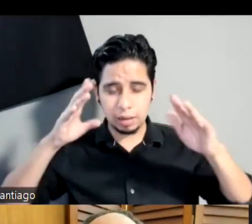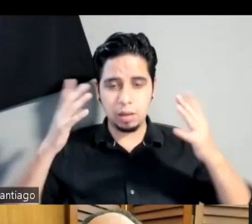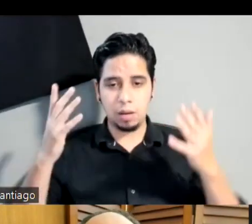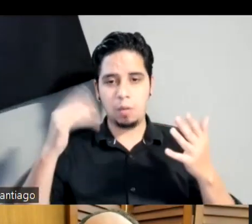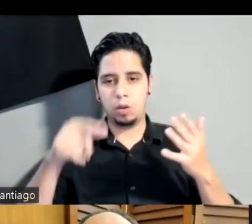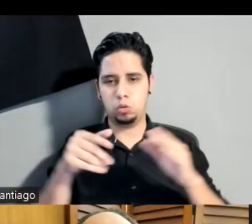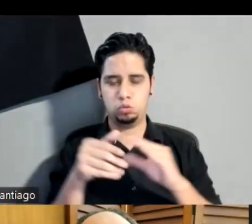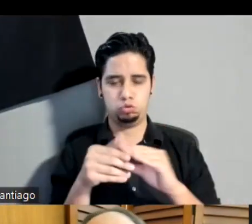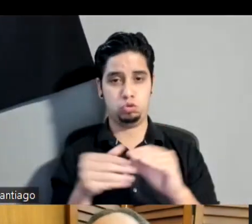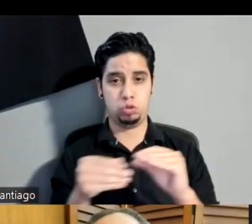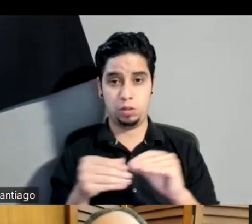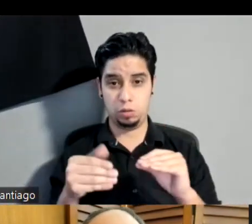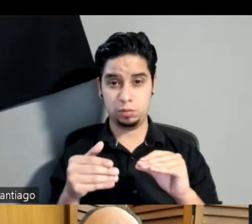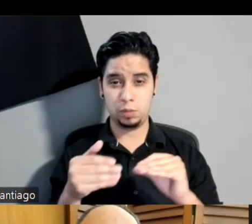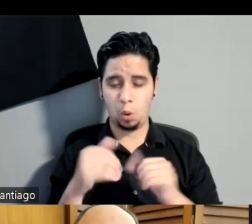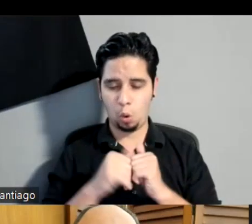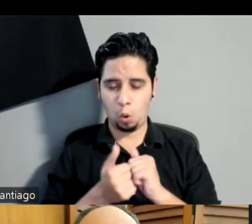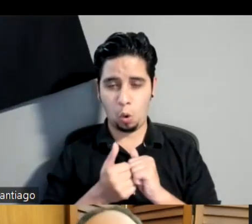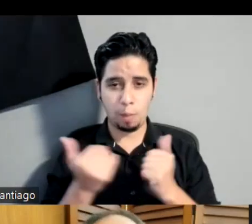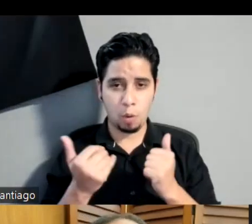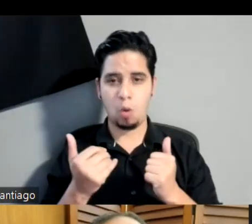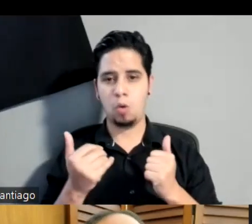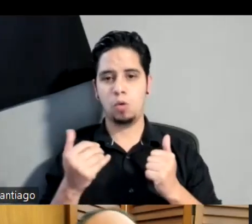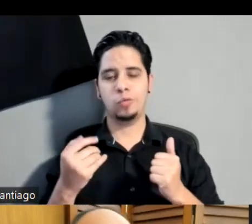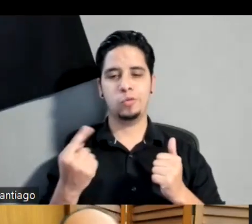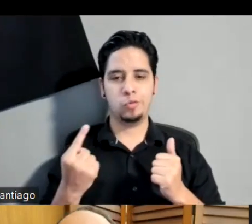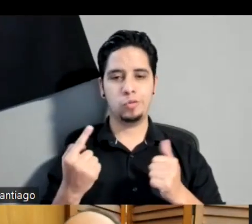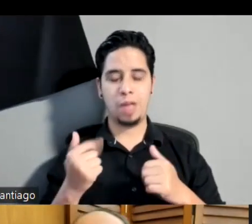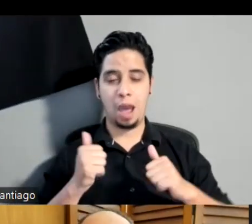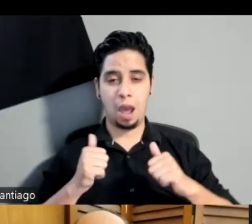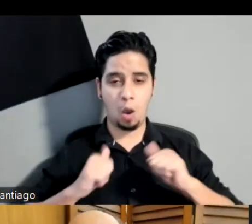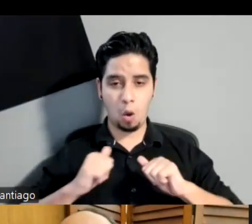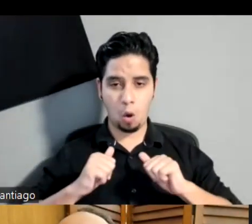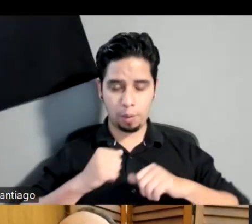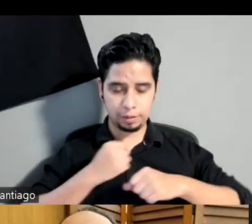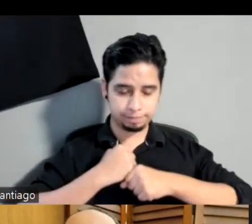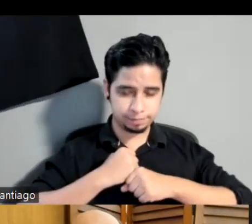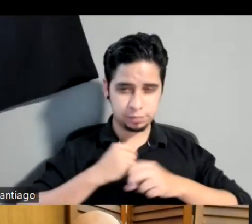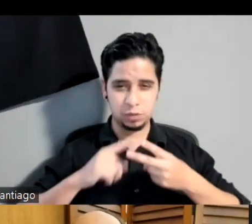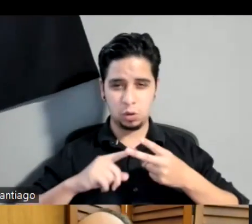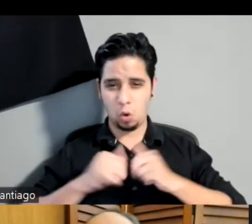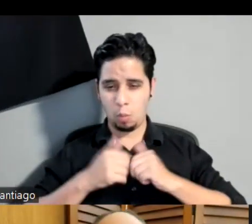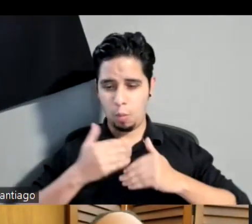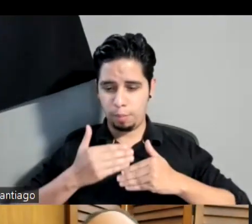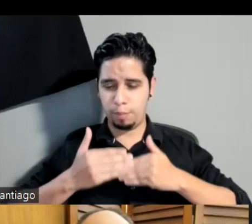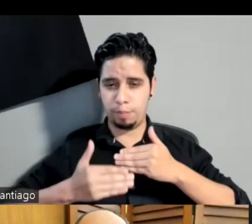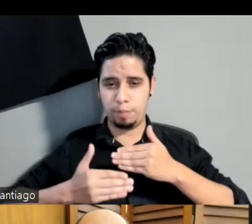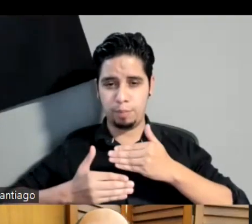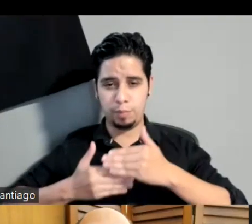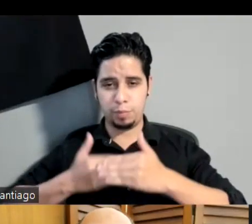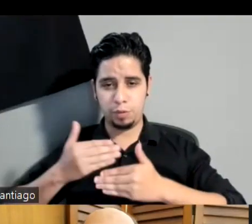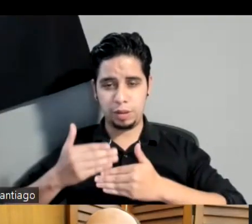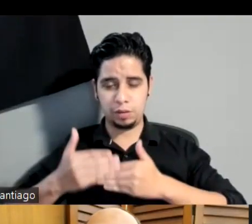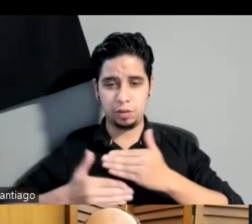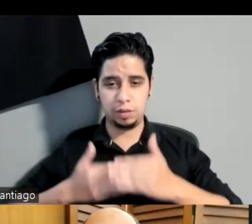estado comunicando de cómo surge una pieza, cómo se arma algo. No, pero el